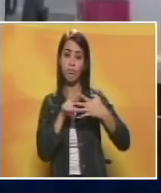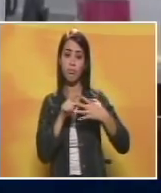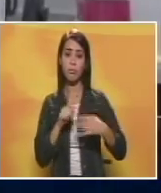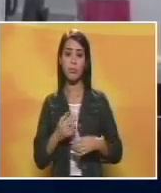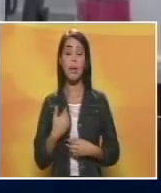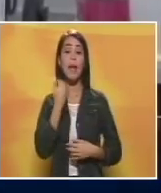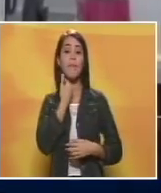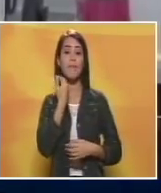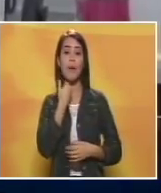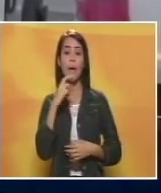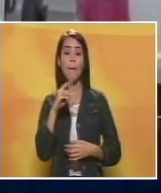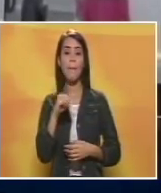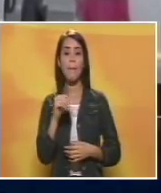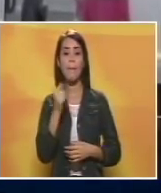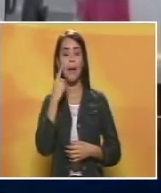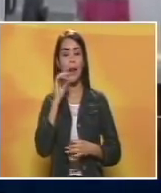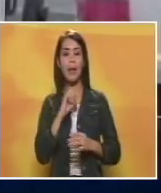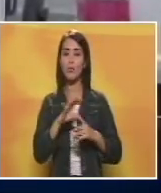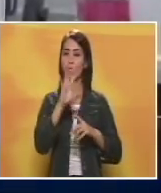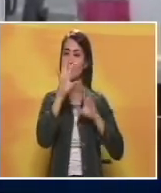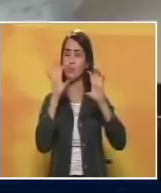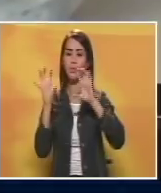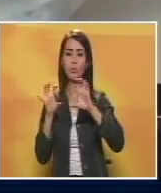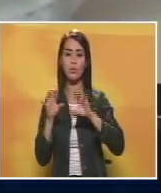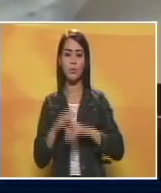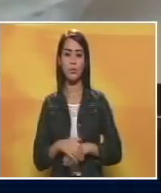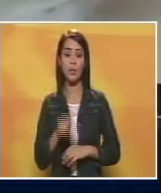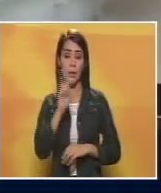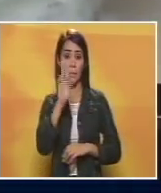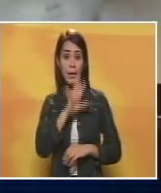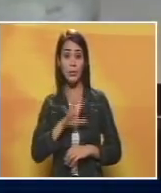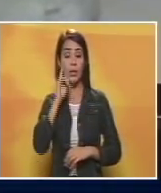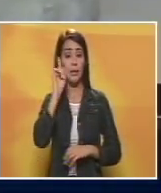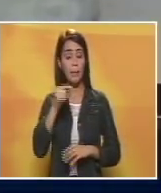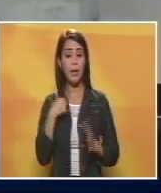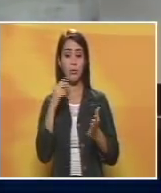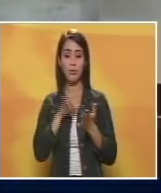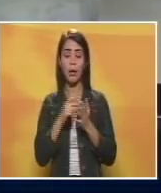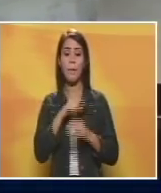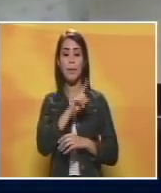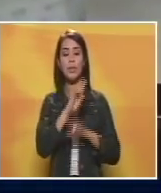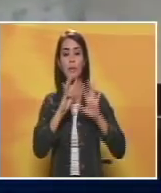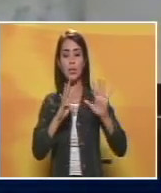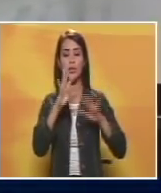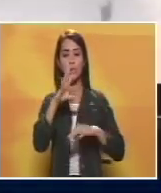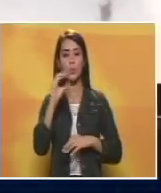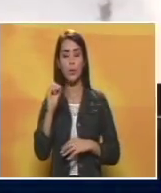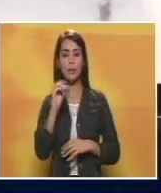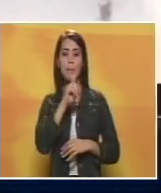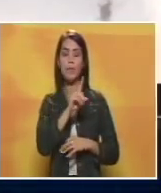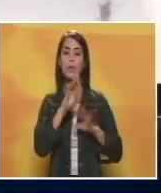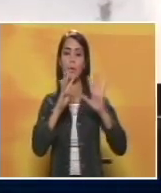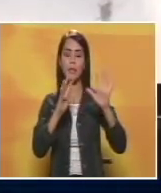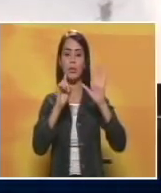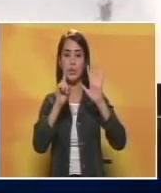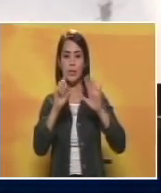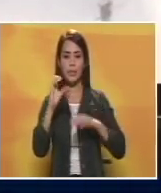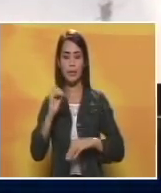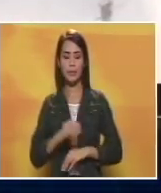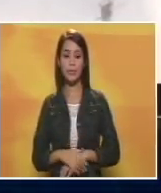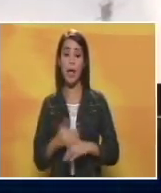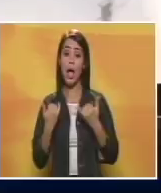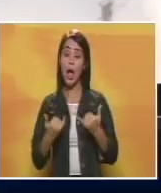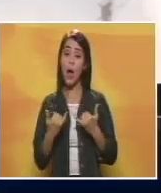paludismo en amplias zonas del país y que fue certificado por ello en los años 1950 y 1960. Ahora